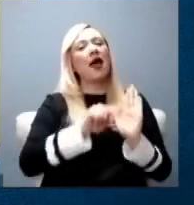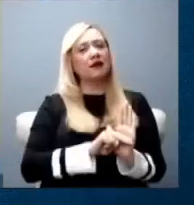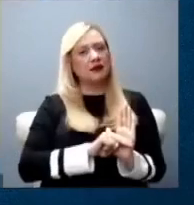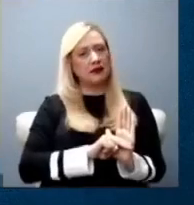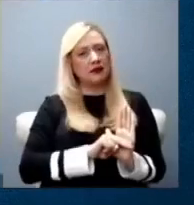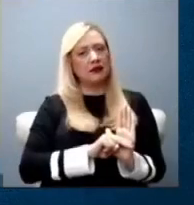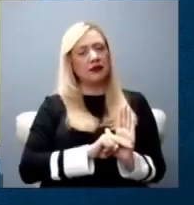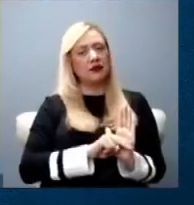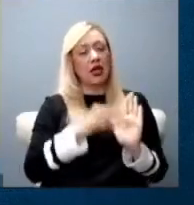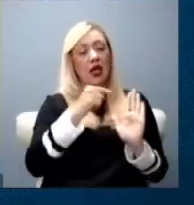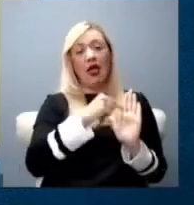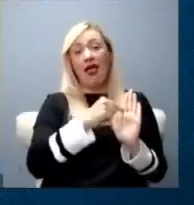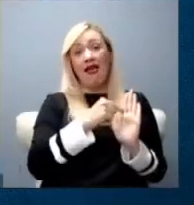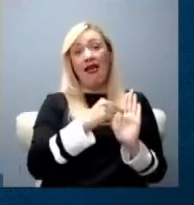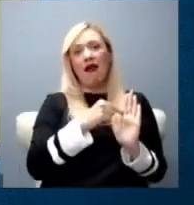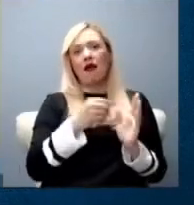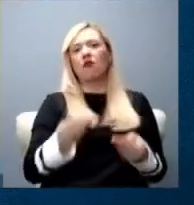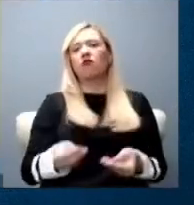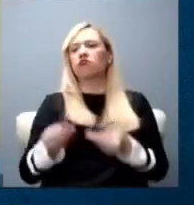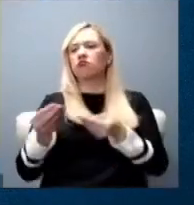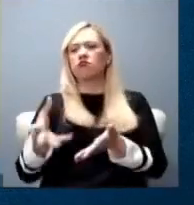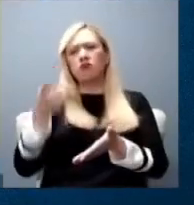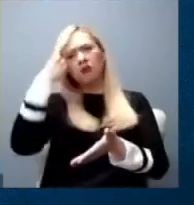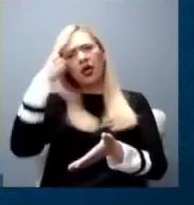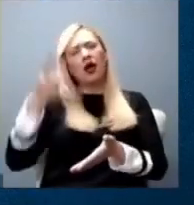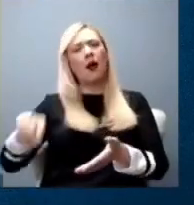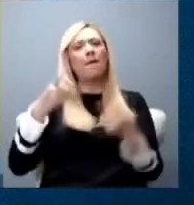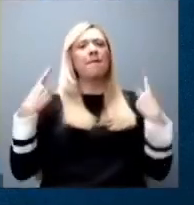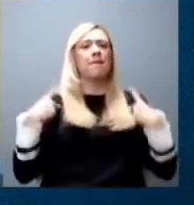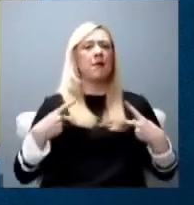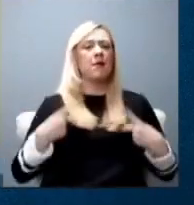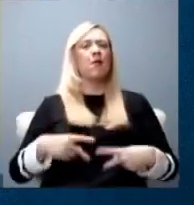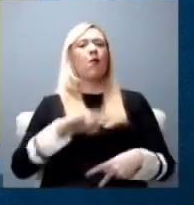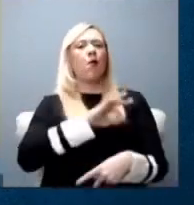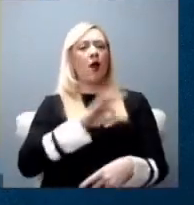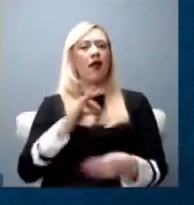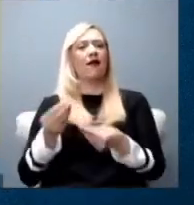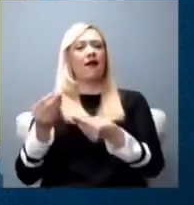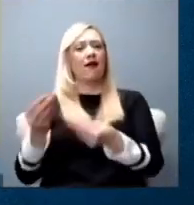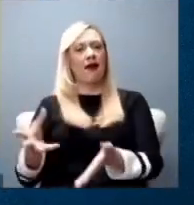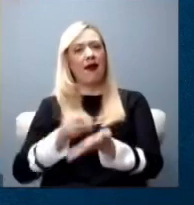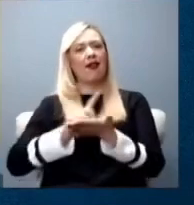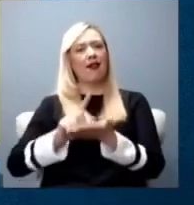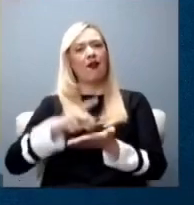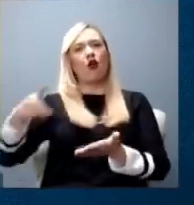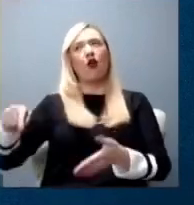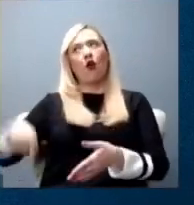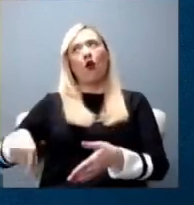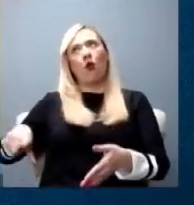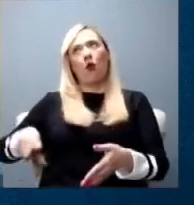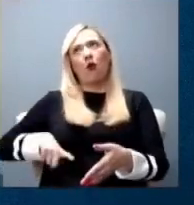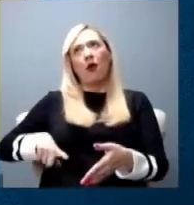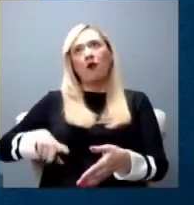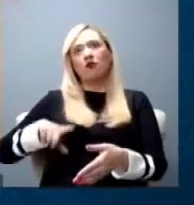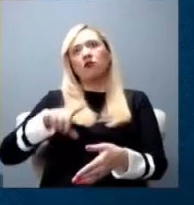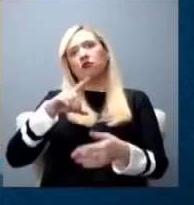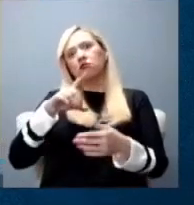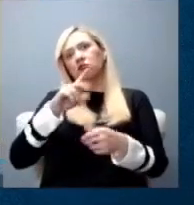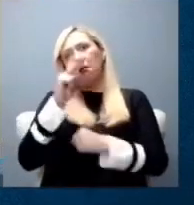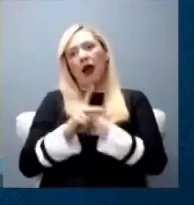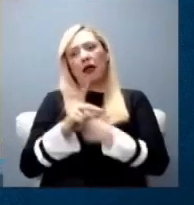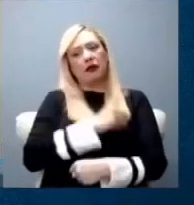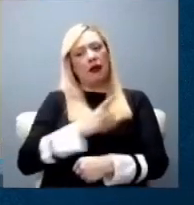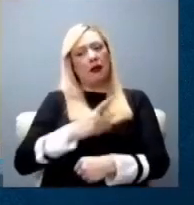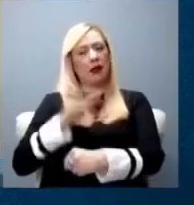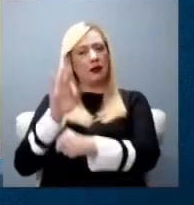que permiten que las personas puedan o que sus derechos sean reconocidos, que los estados estén obligados a protegerlos y que permiten que las personas podamos acudir